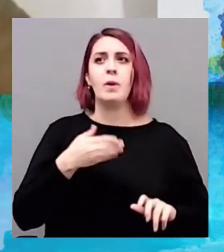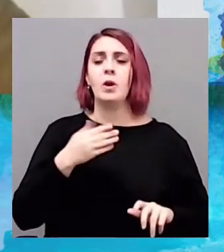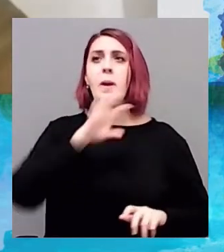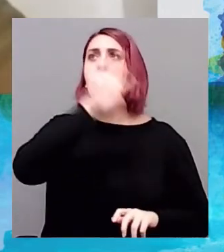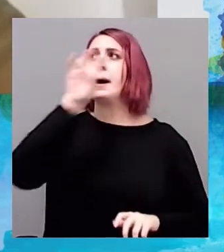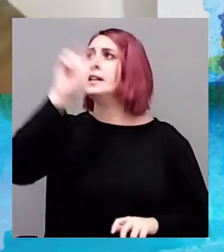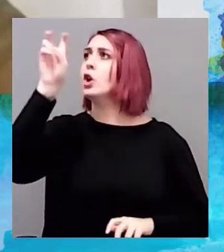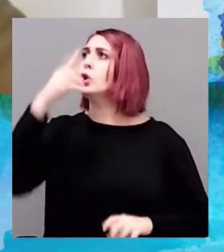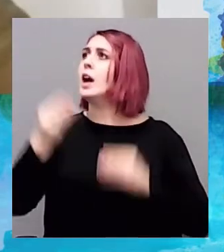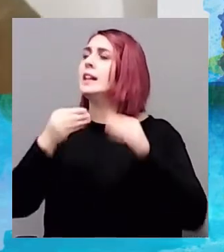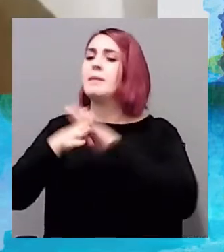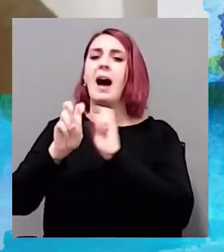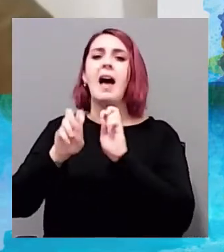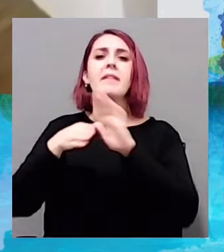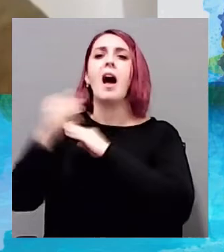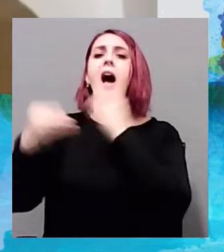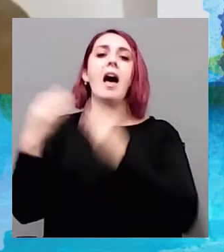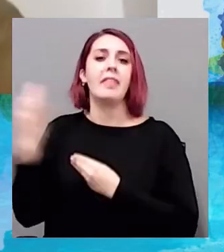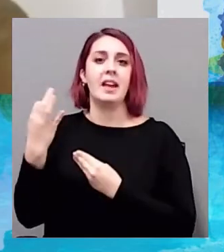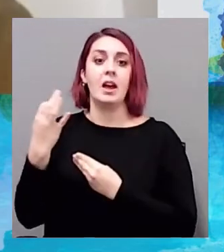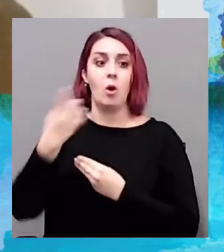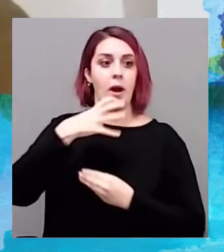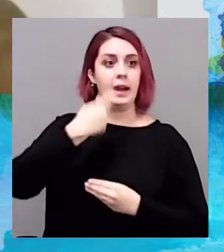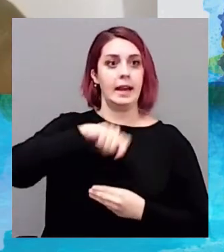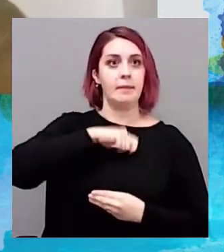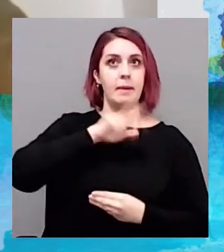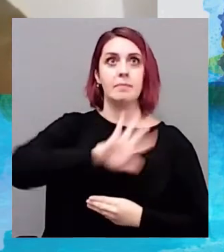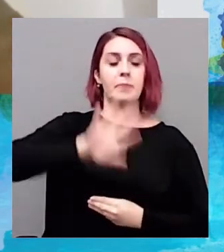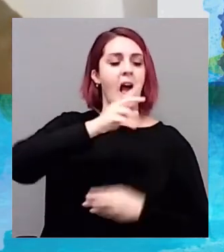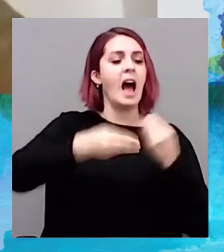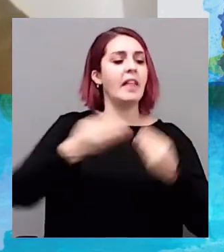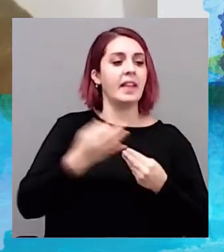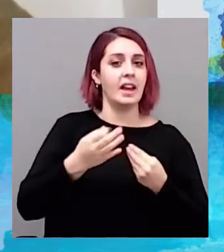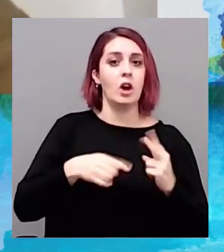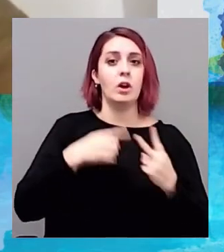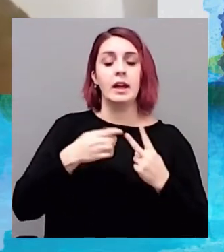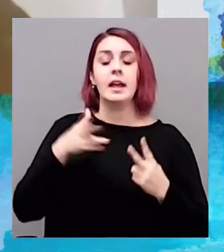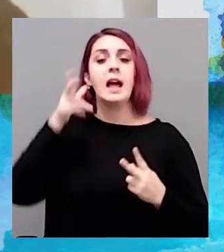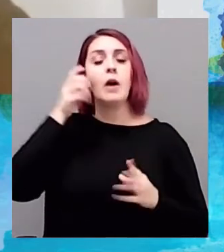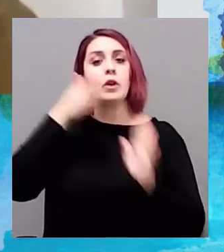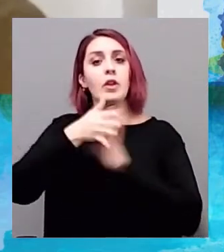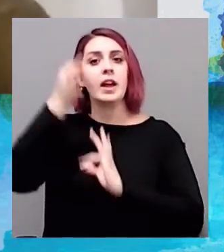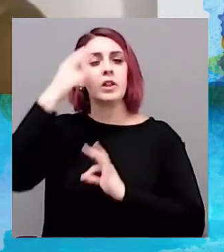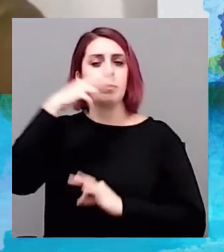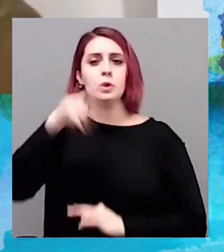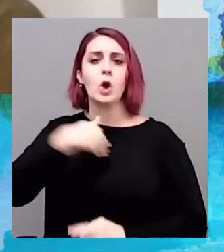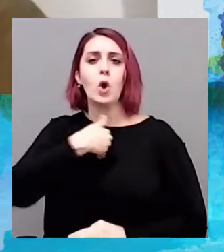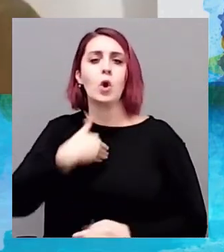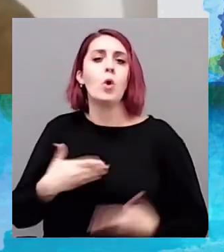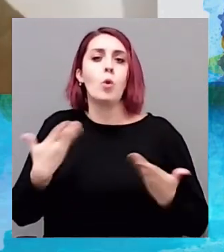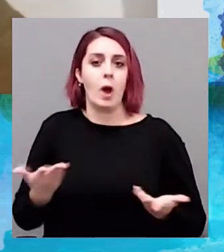se hace en accesibilidad en nuestro país, qué papel tiene la audiodescripción en los museos. Y de